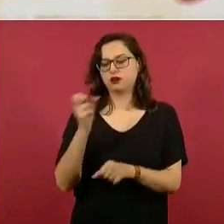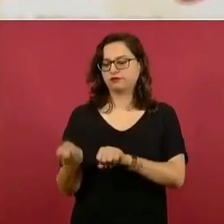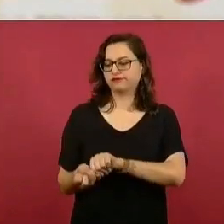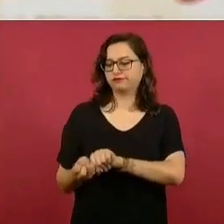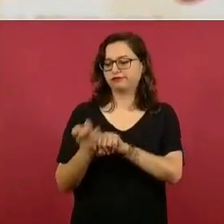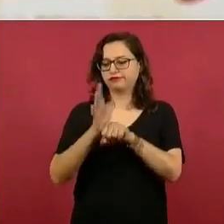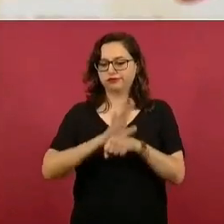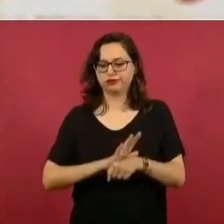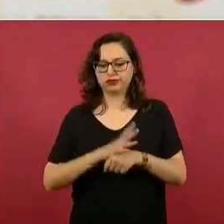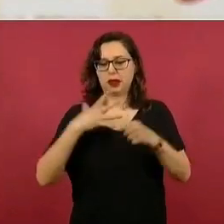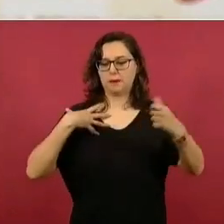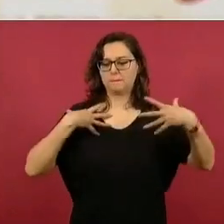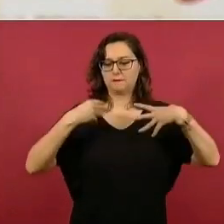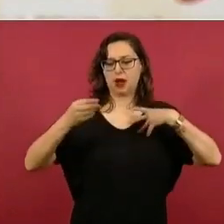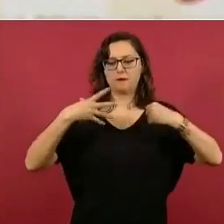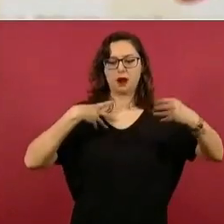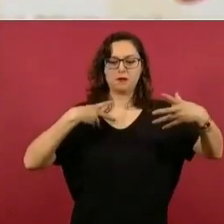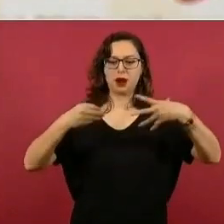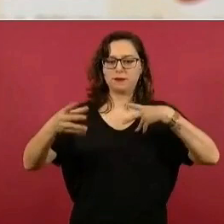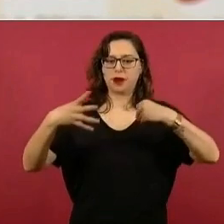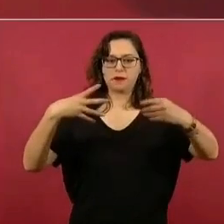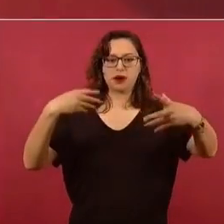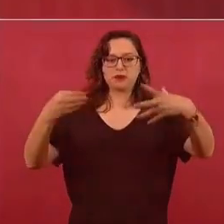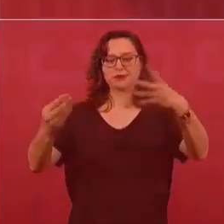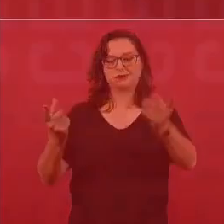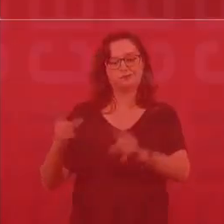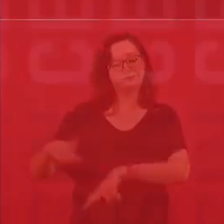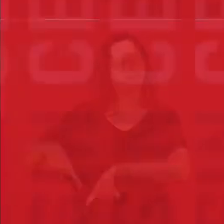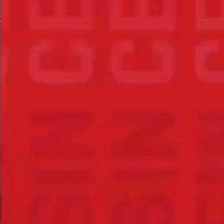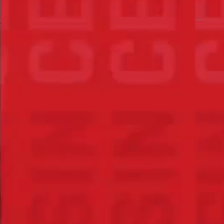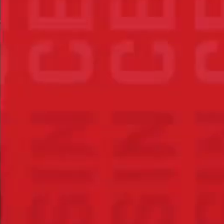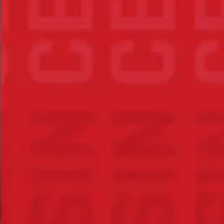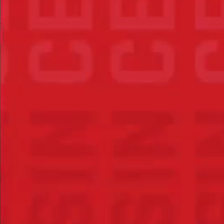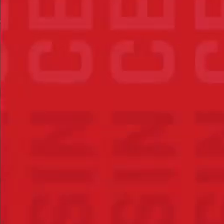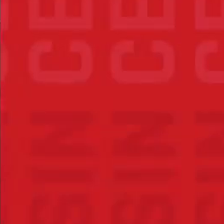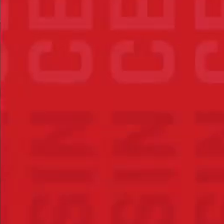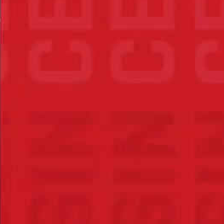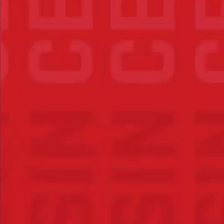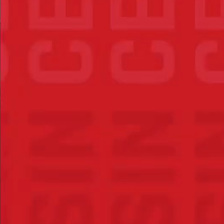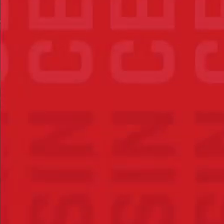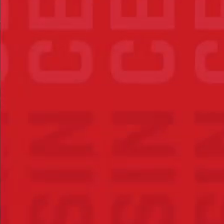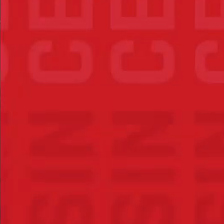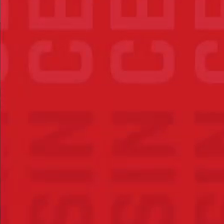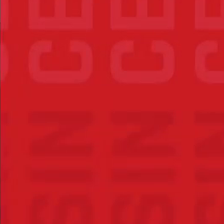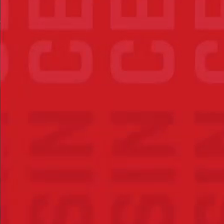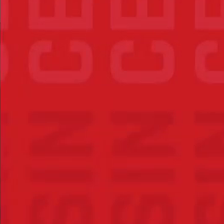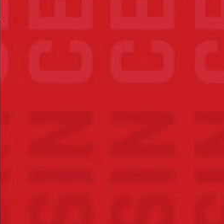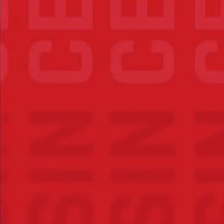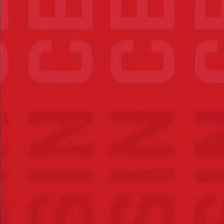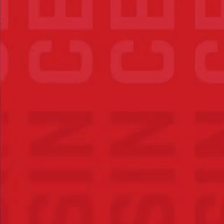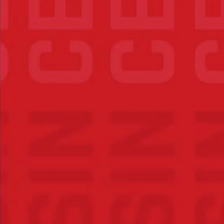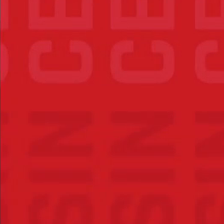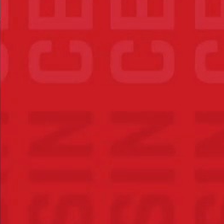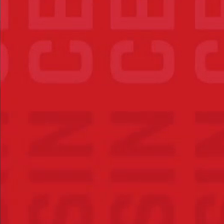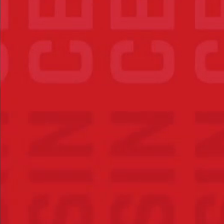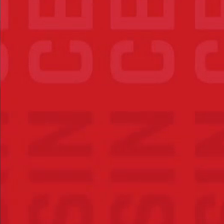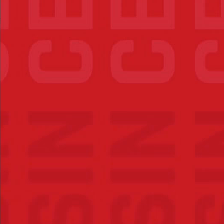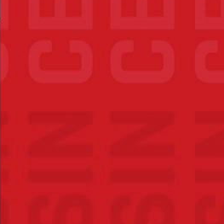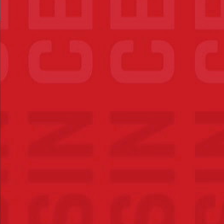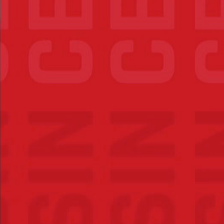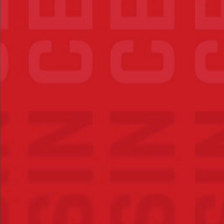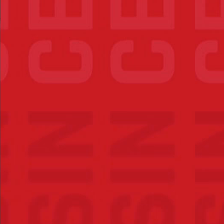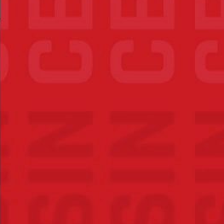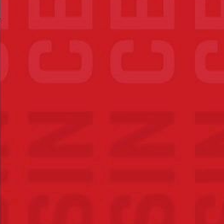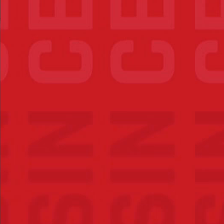comprado porque había mucha corrupción. Resulta que en tiempos de Salinas de Gortari comenzó a haber una necesidad de más